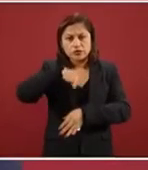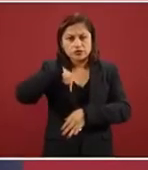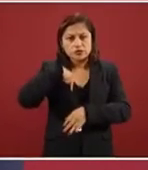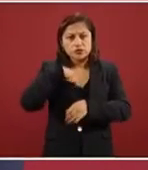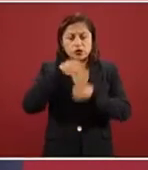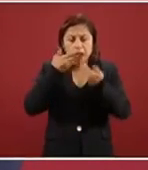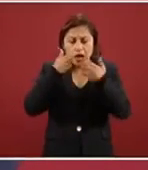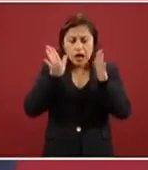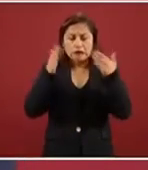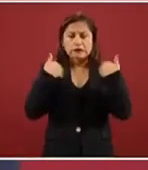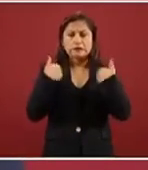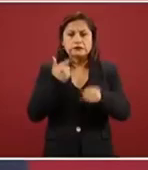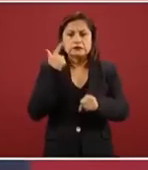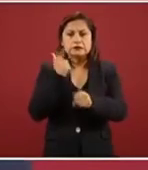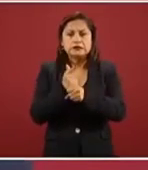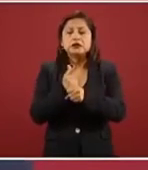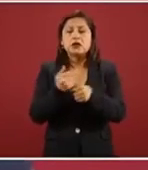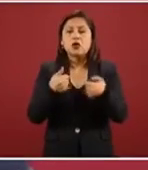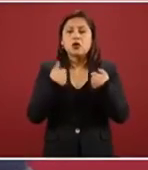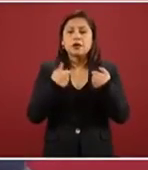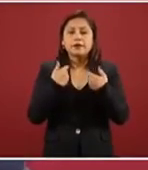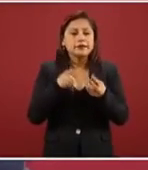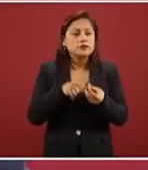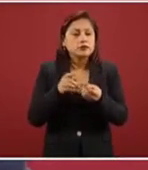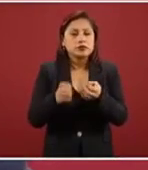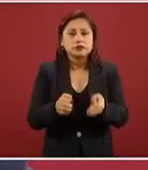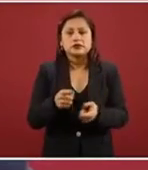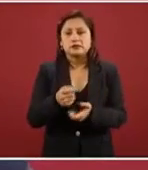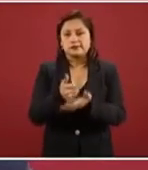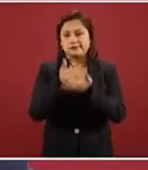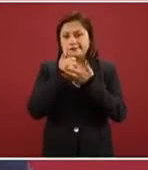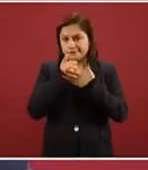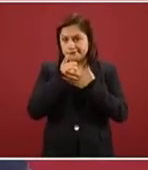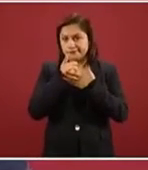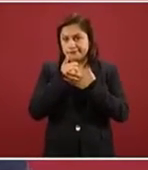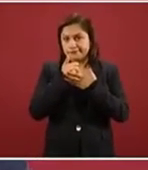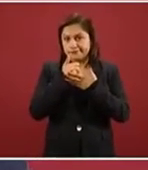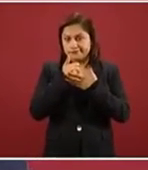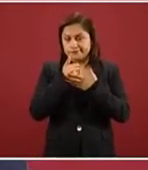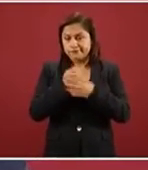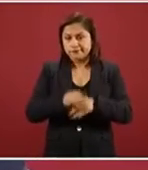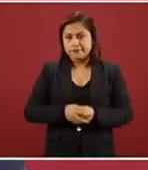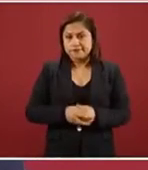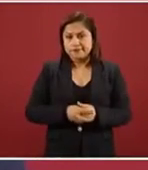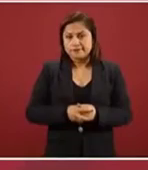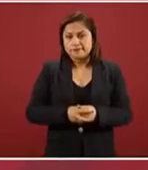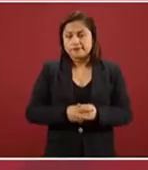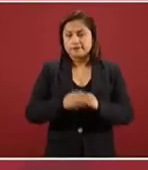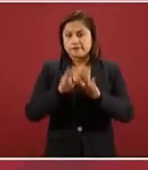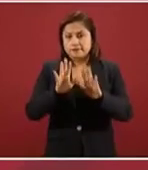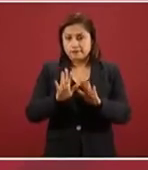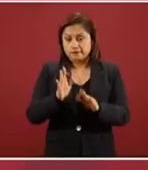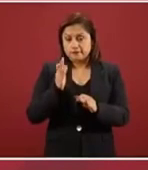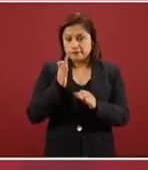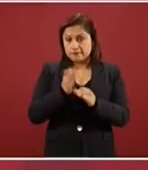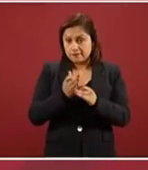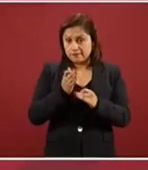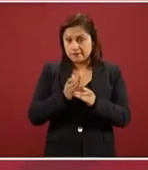sepamos dónde están los jóvenes de Ayotzinapa. En este caso,